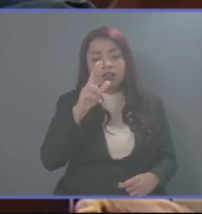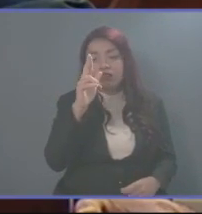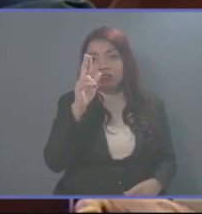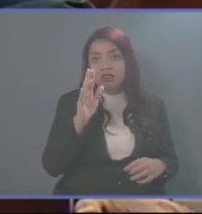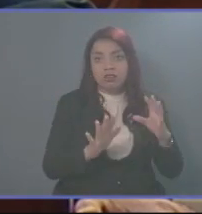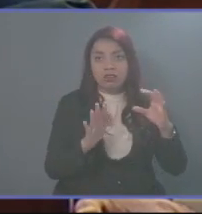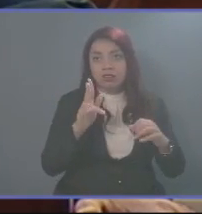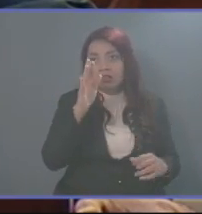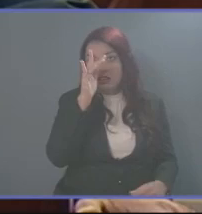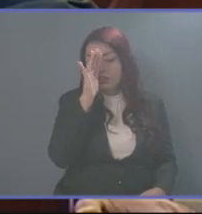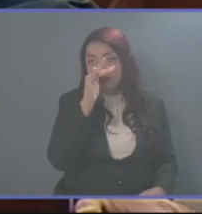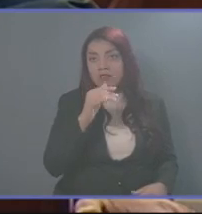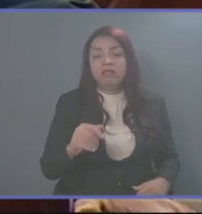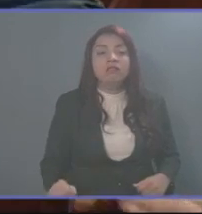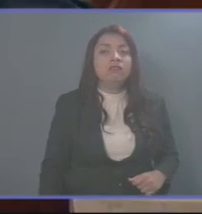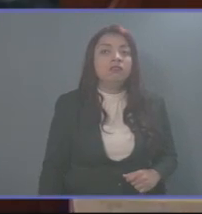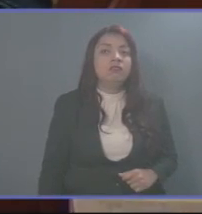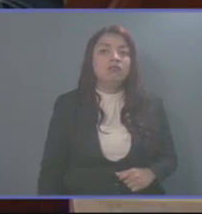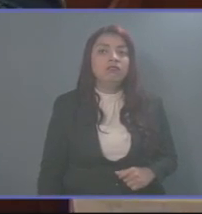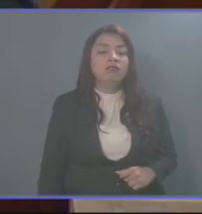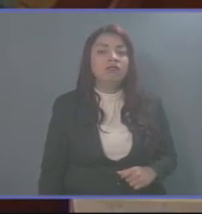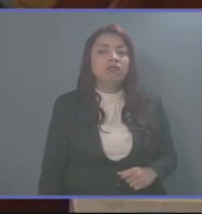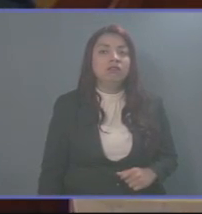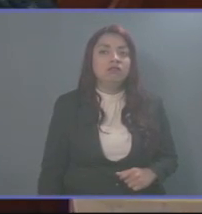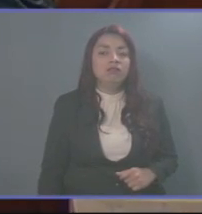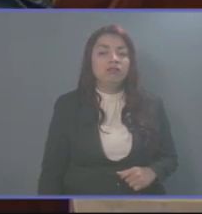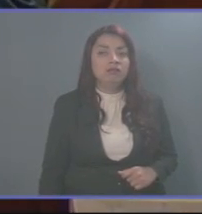de mencionado año.